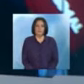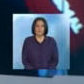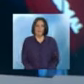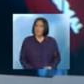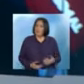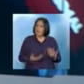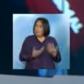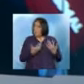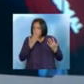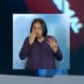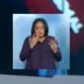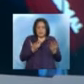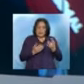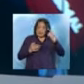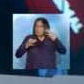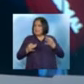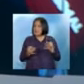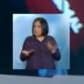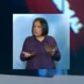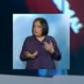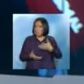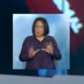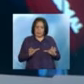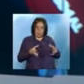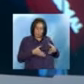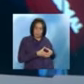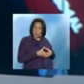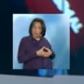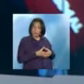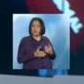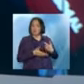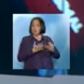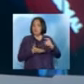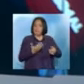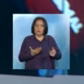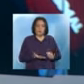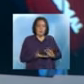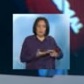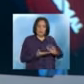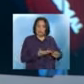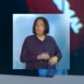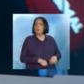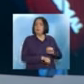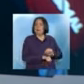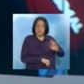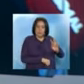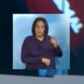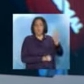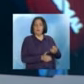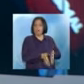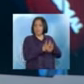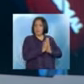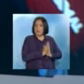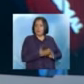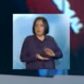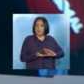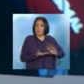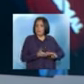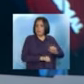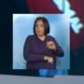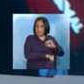Crece la expectativa por la decisión que tomará la Comisión de Gracias Presidenciales sobre el segundo pedido de indulto presentado por